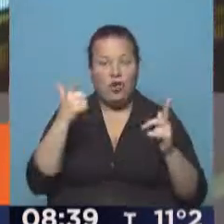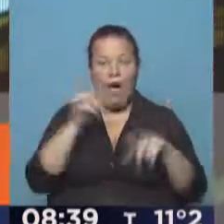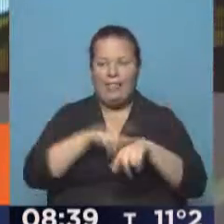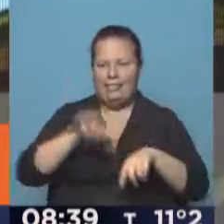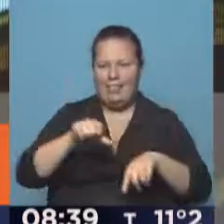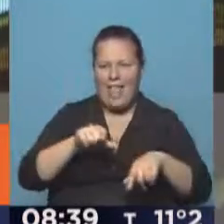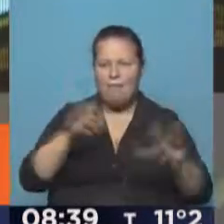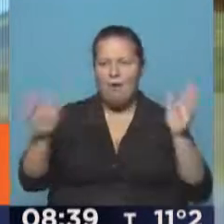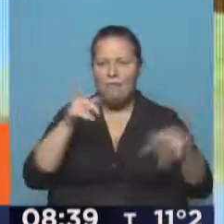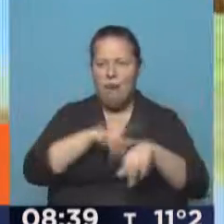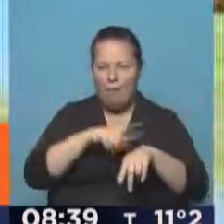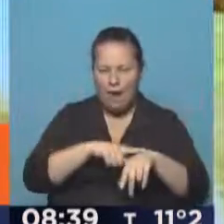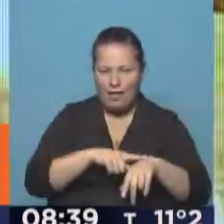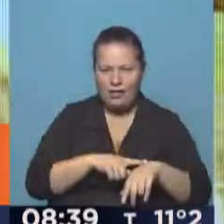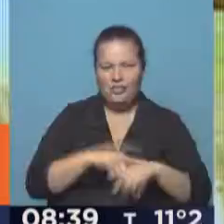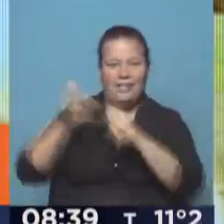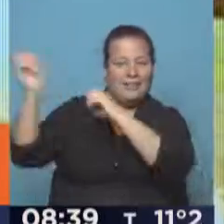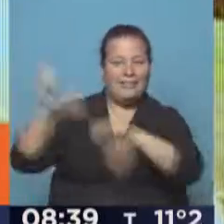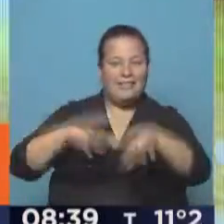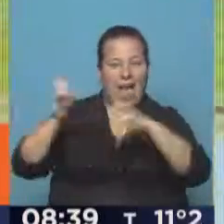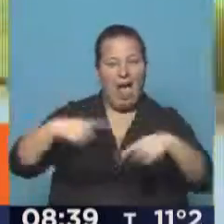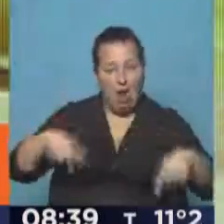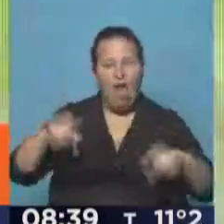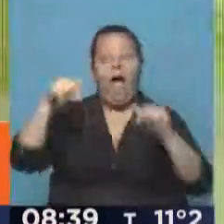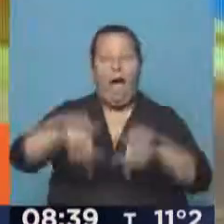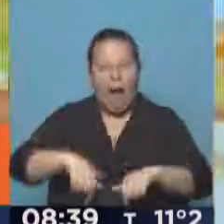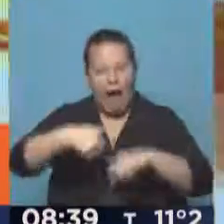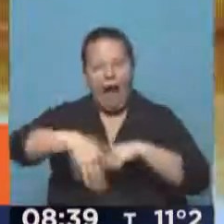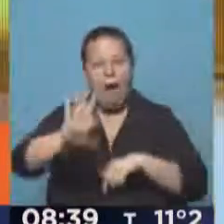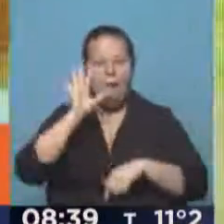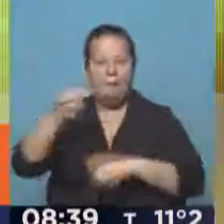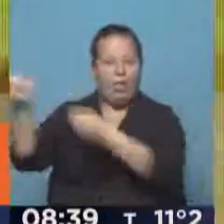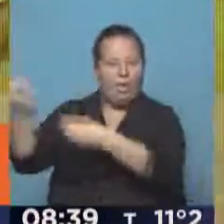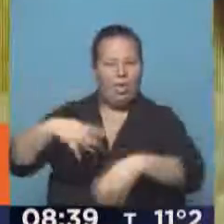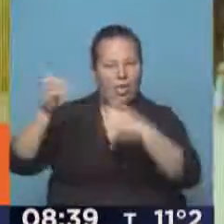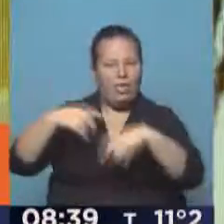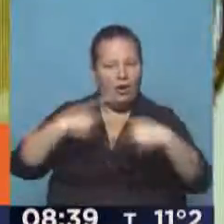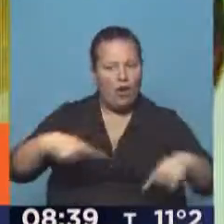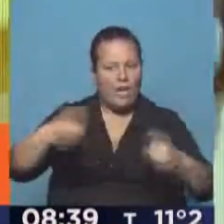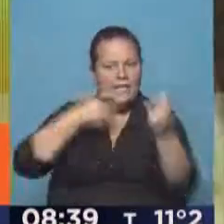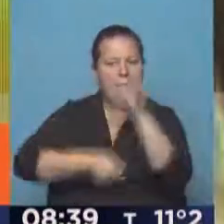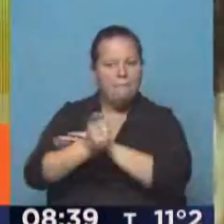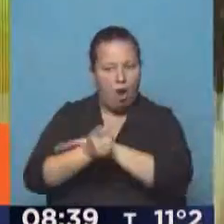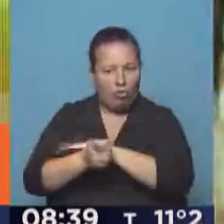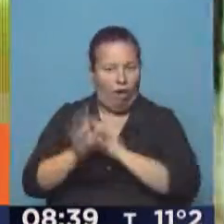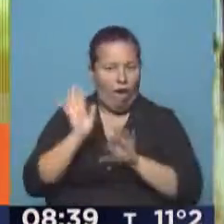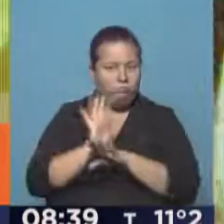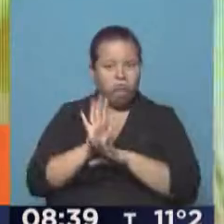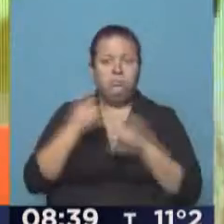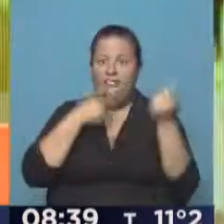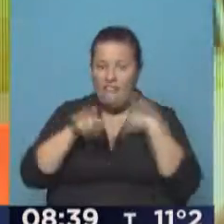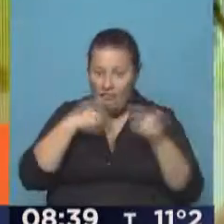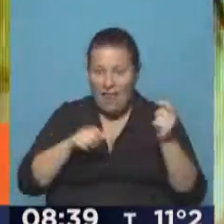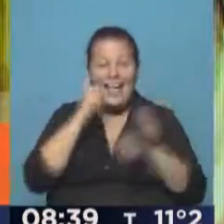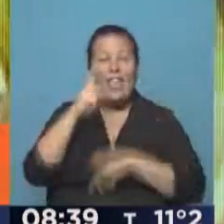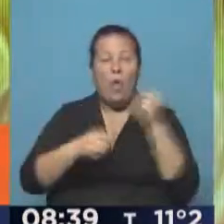tiempo para la temporada de traer las mercaderías, y recién ahora estamos viendo el ingreso de las mercaderías importadas. O sea que el impacto en las ventas,